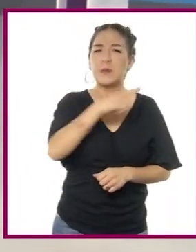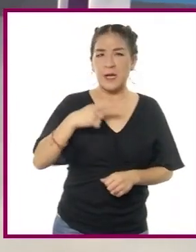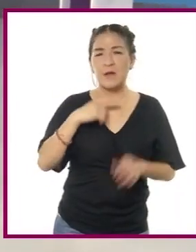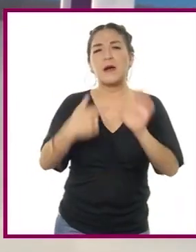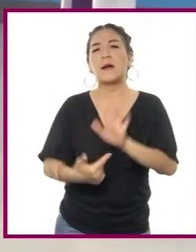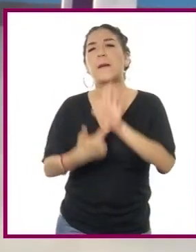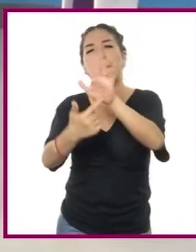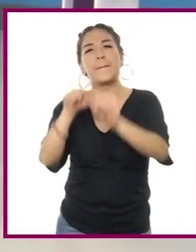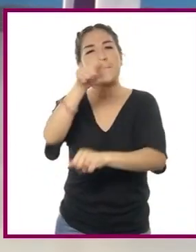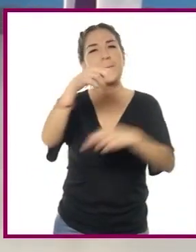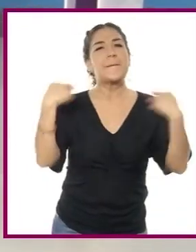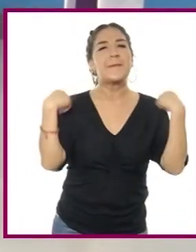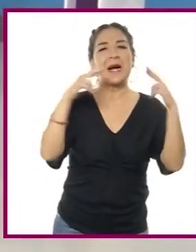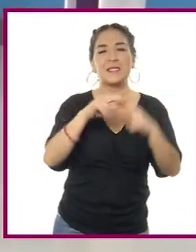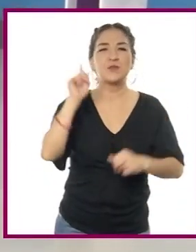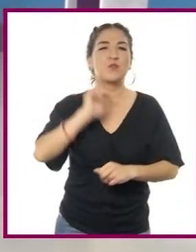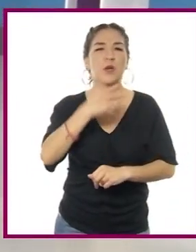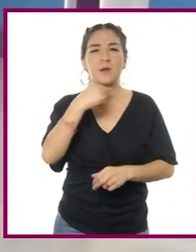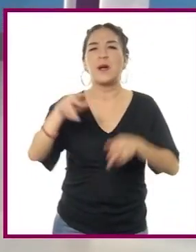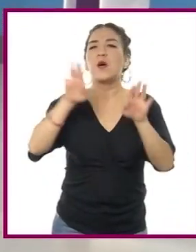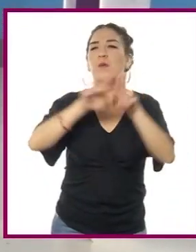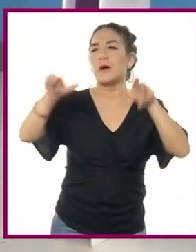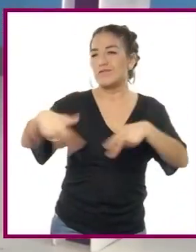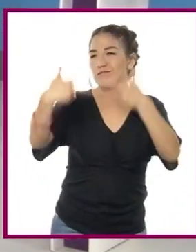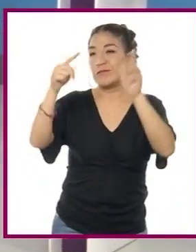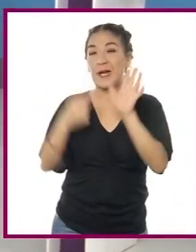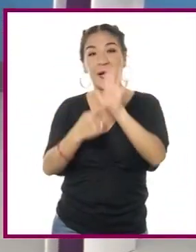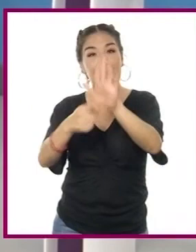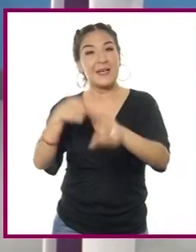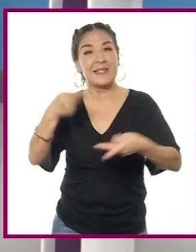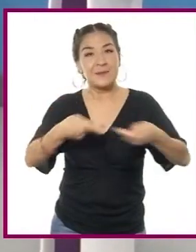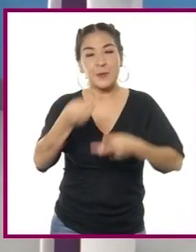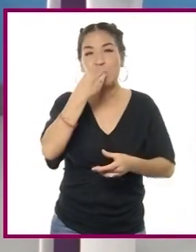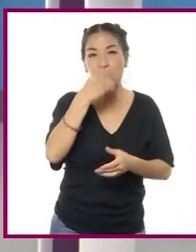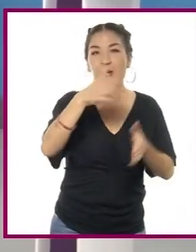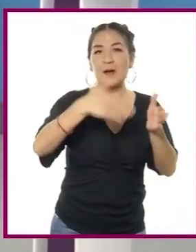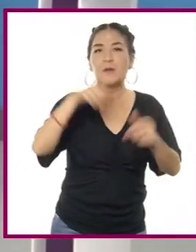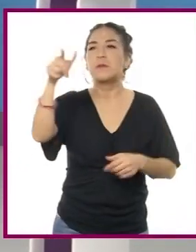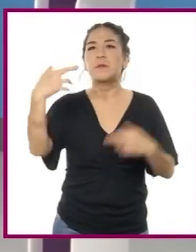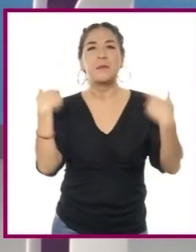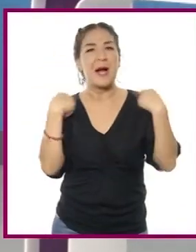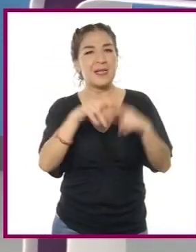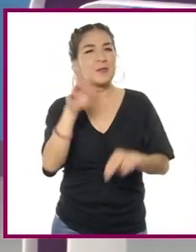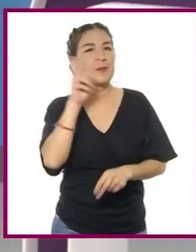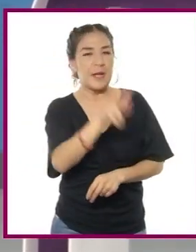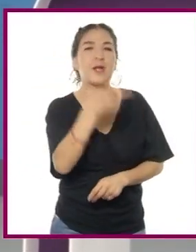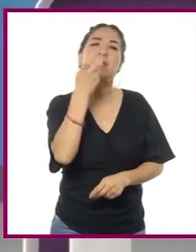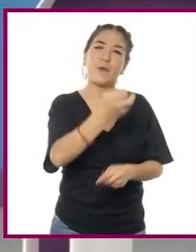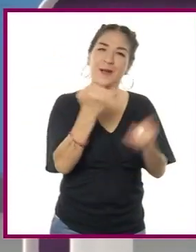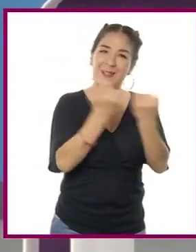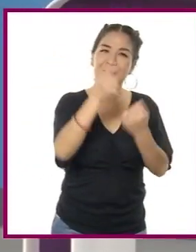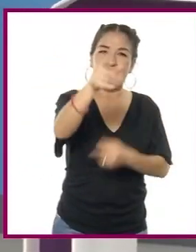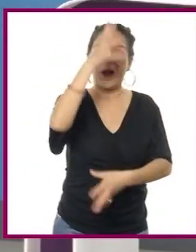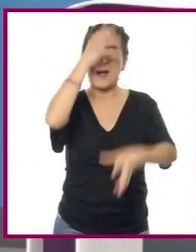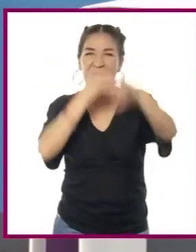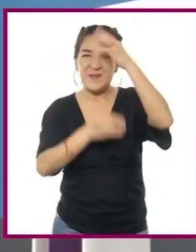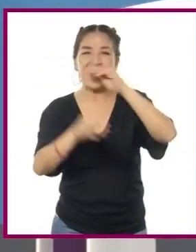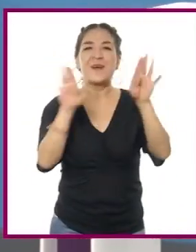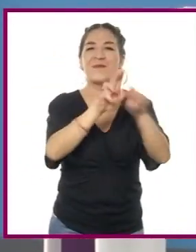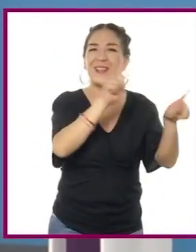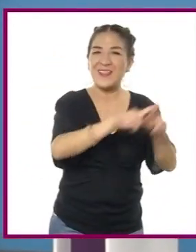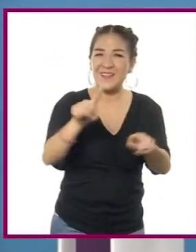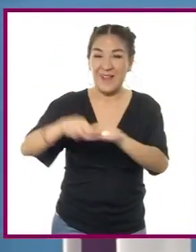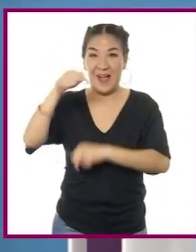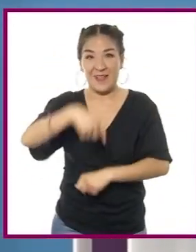su maestra o maestro. Estamos seguros que con esta actividad les sorprenderá descubrir lo diversa y variada que es